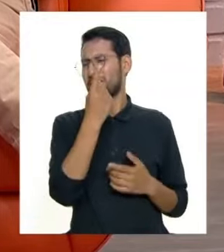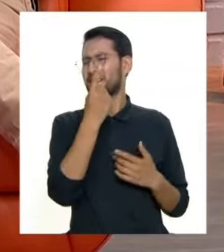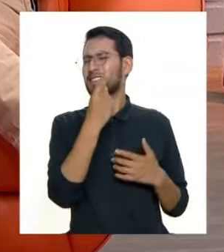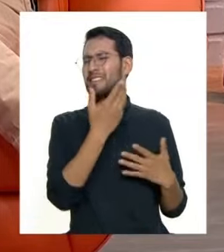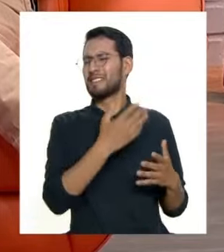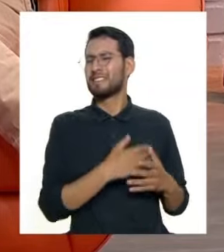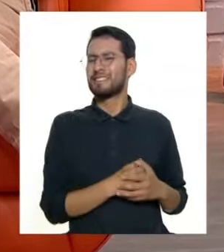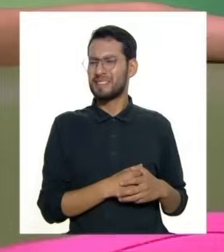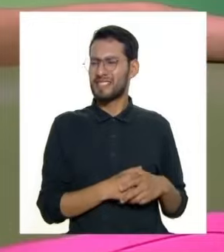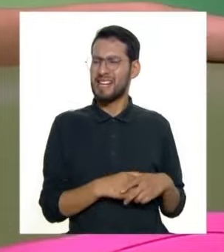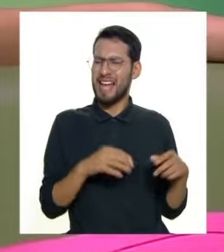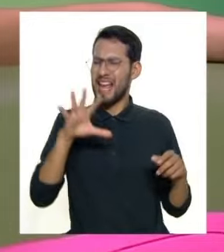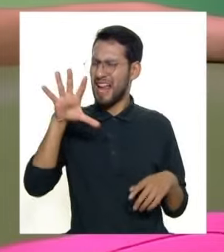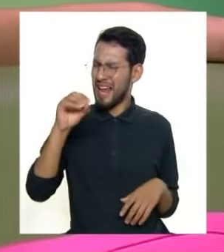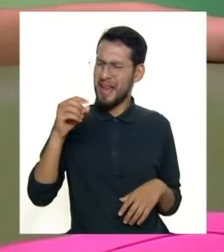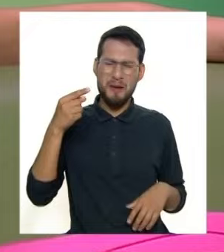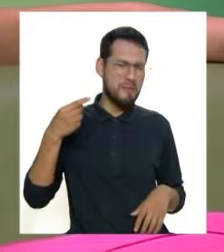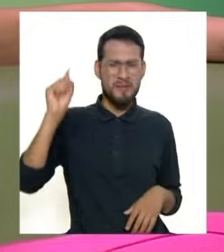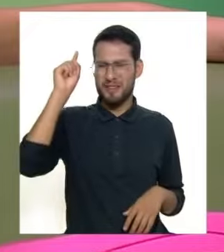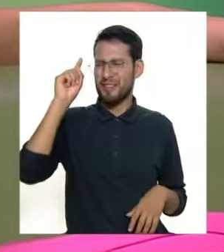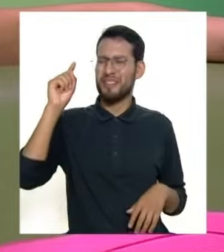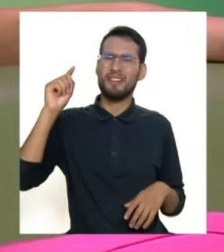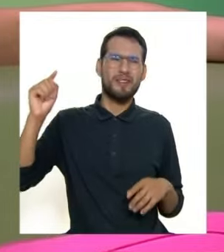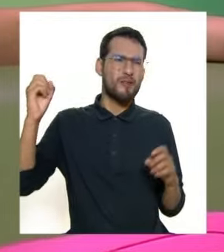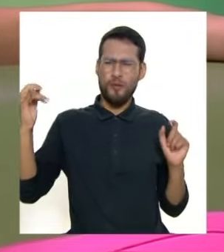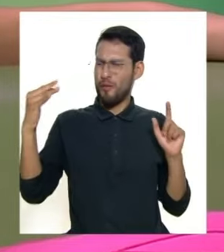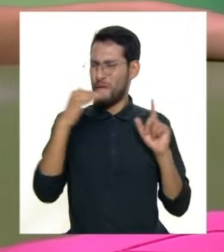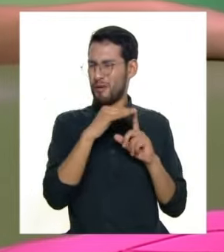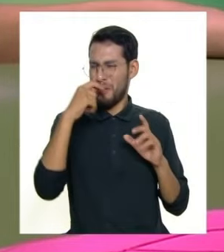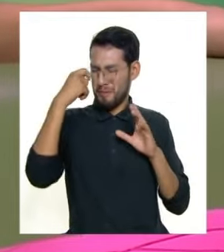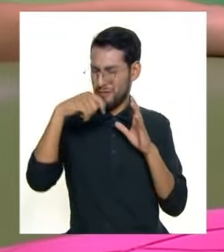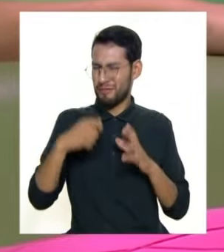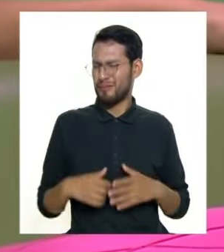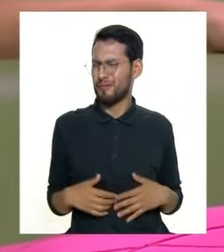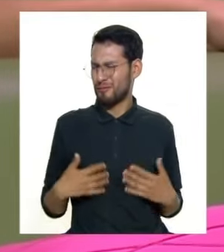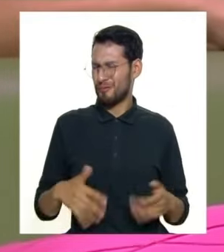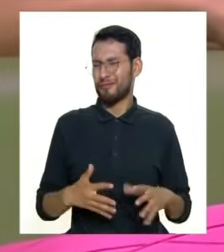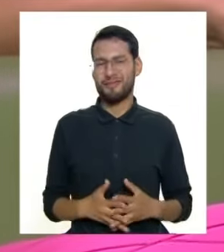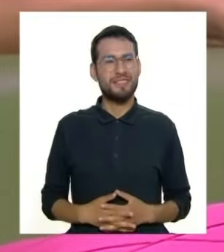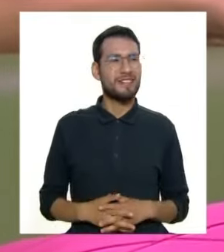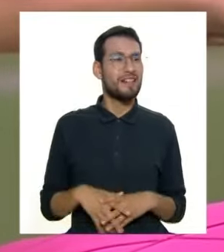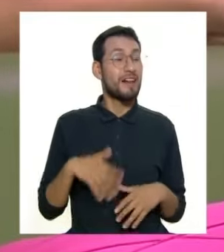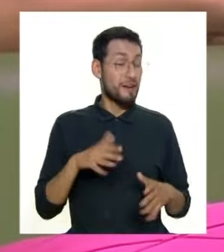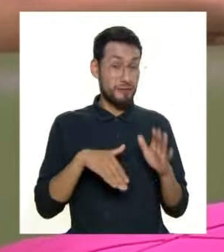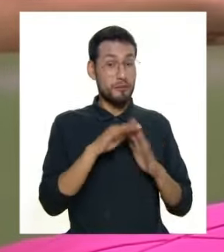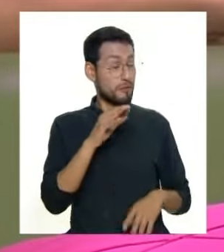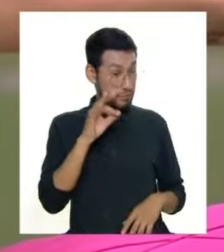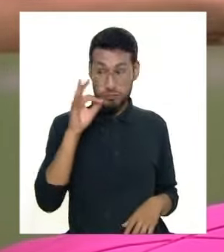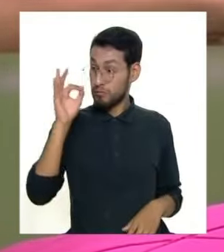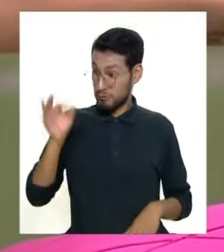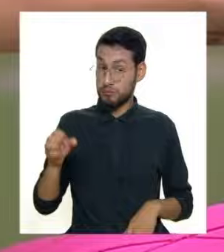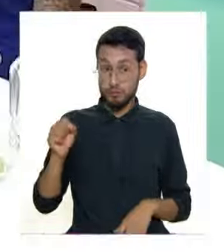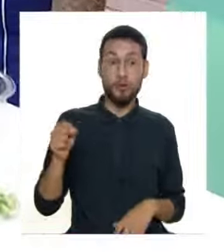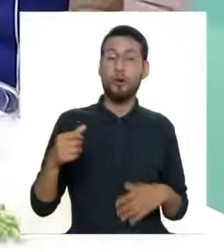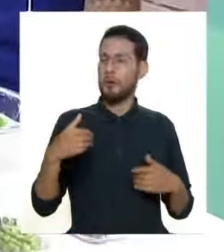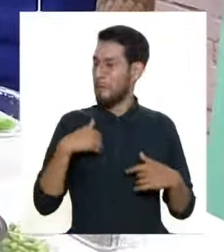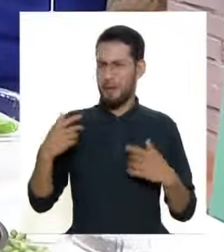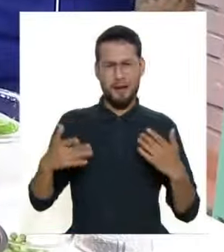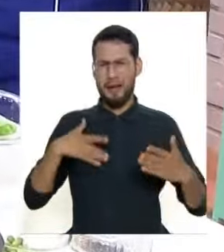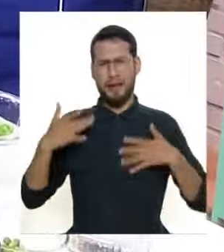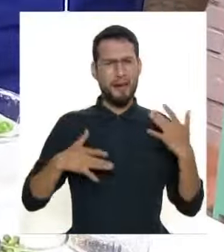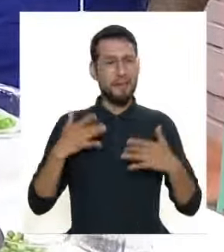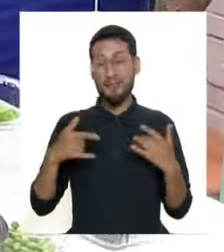pasado 50 millones de vistas en sus videos. Es en serio. No, sí, de verdad. Si nosotros nos emocionamos